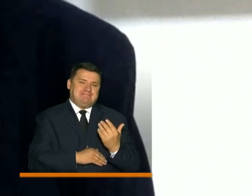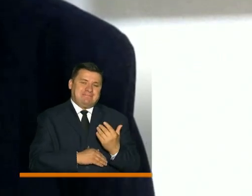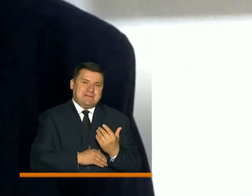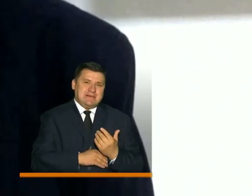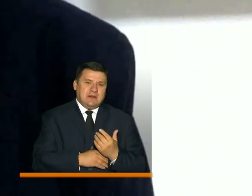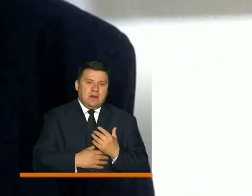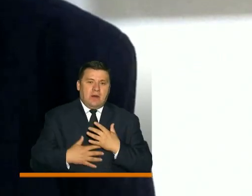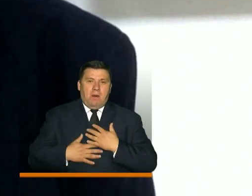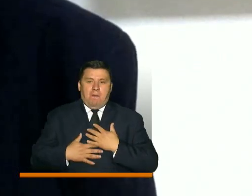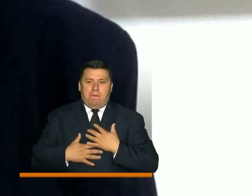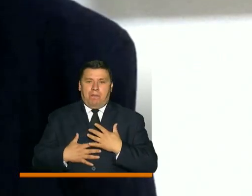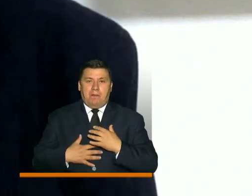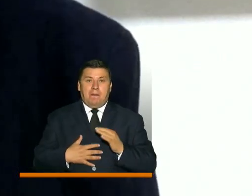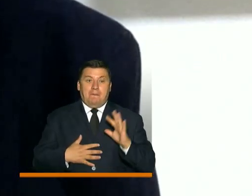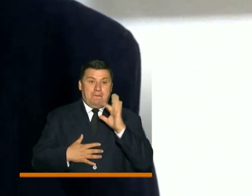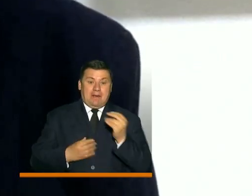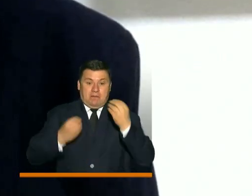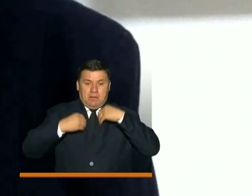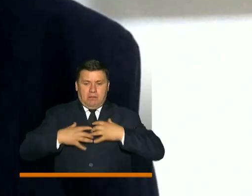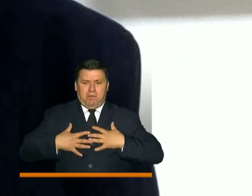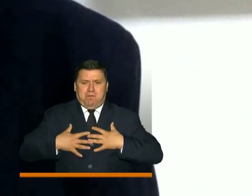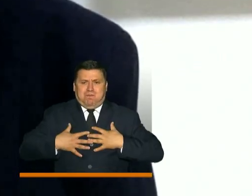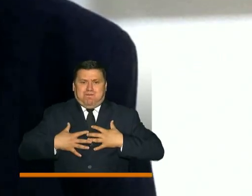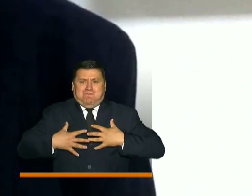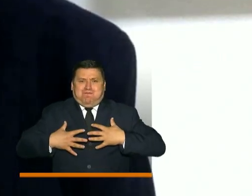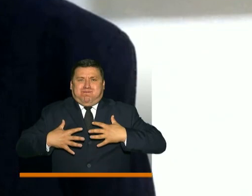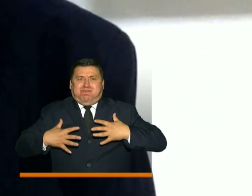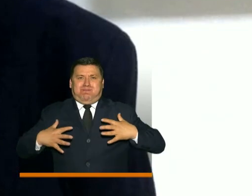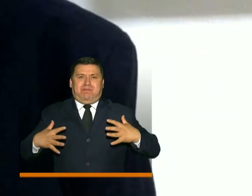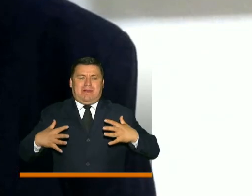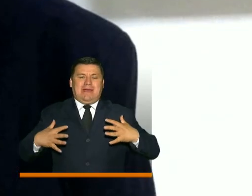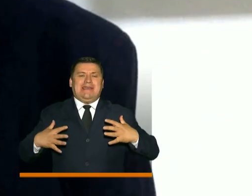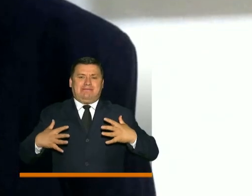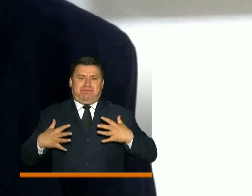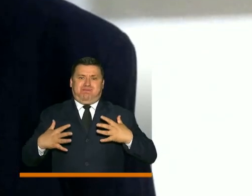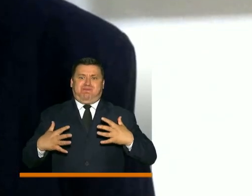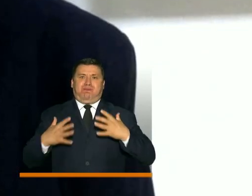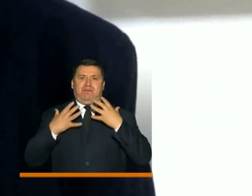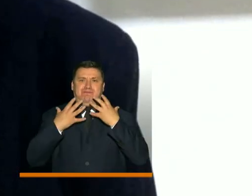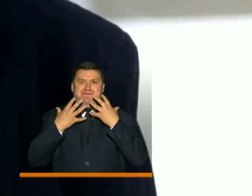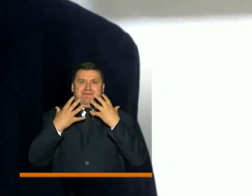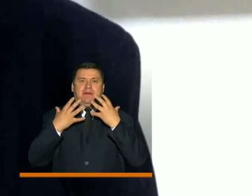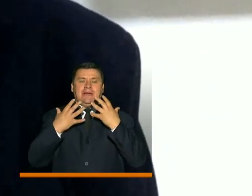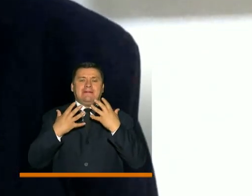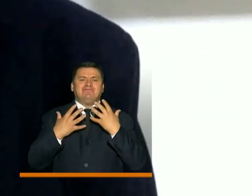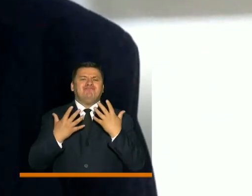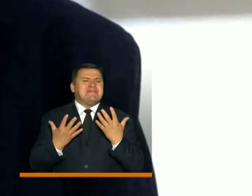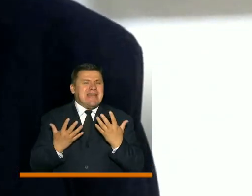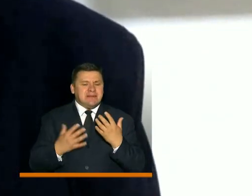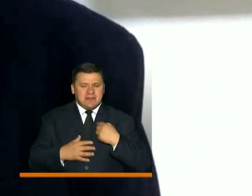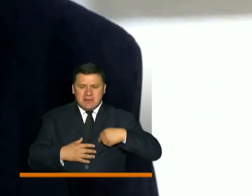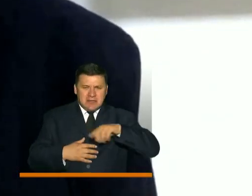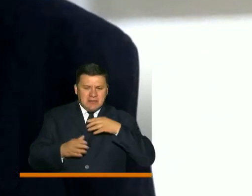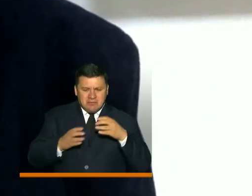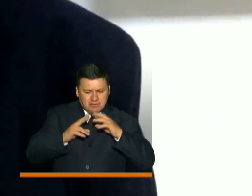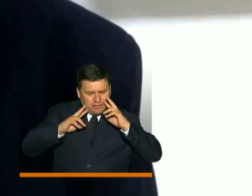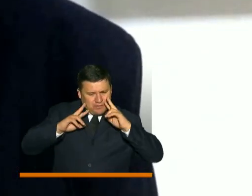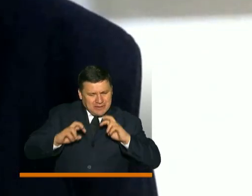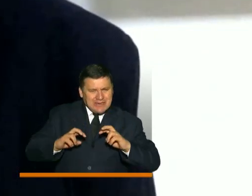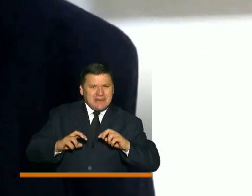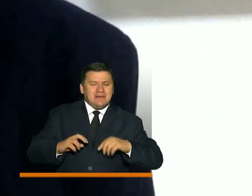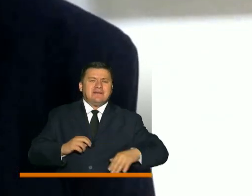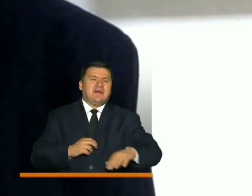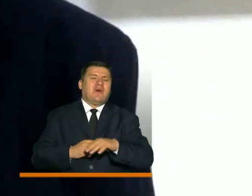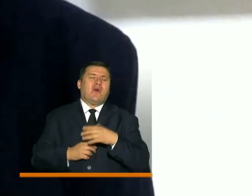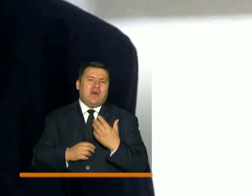poder inflamatorio del virus. Entonces, ¿qué hemos hecho nosotros con respecto a las complicaciones? Las complicaciones